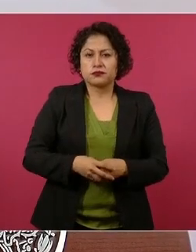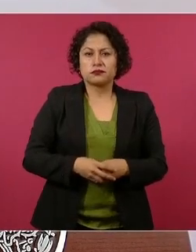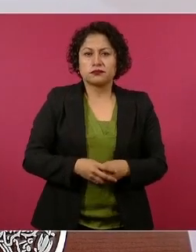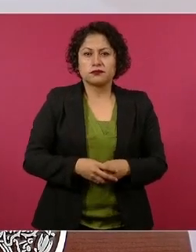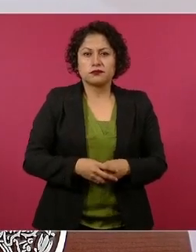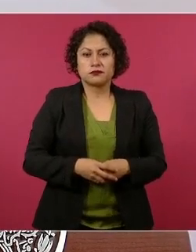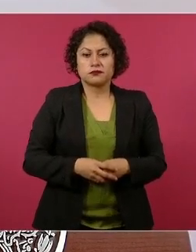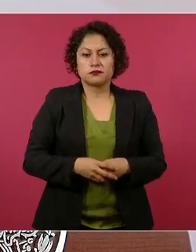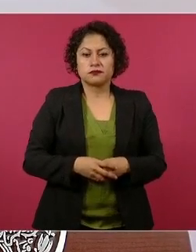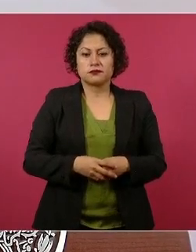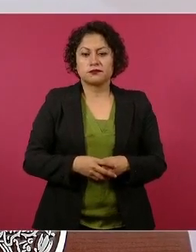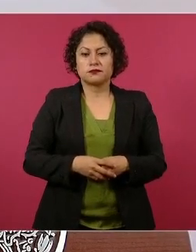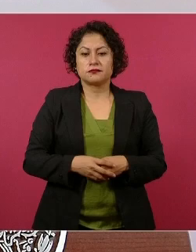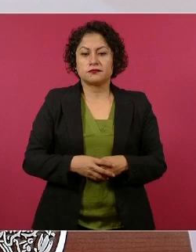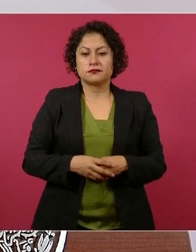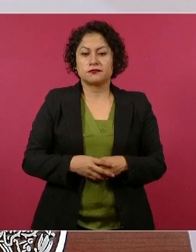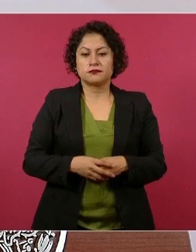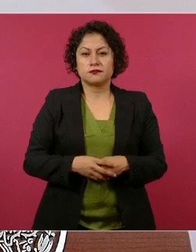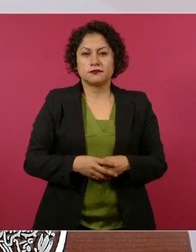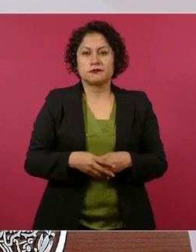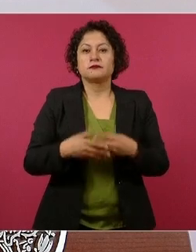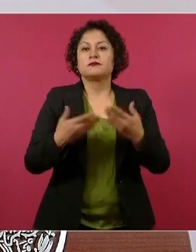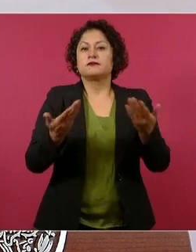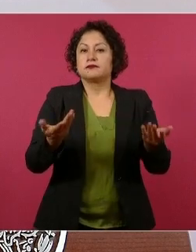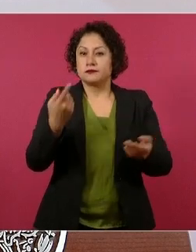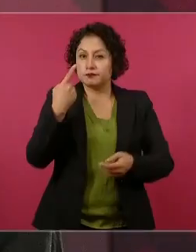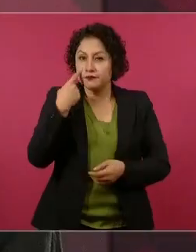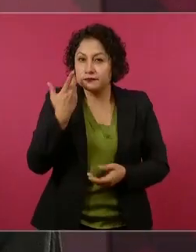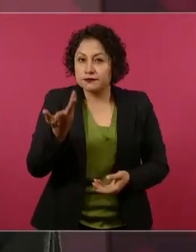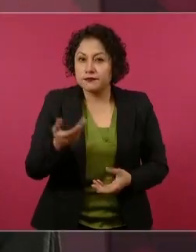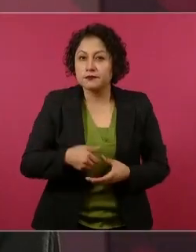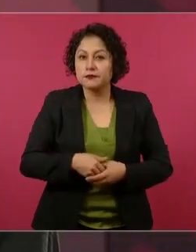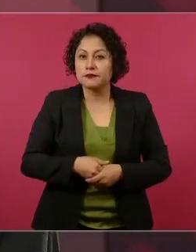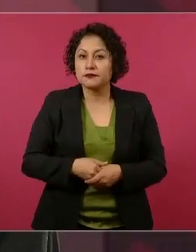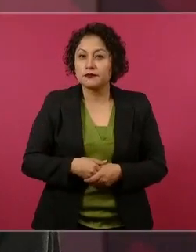¿Cuándo se iba a ver eso? Que una periodista